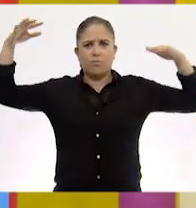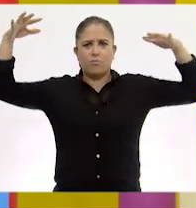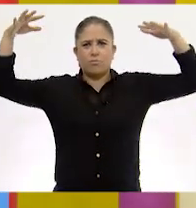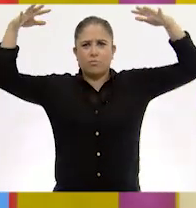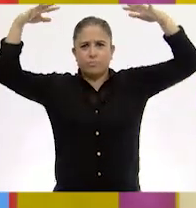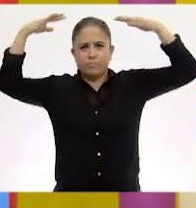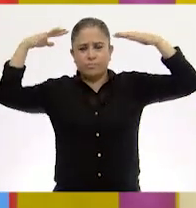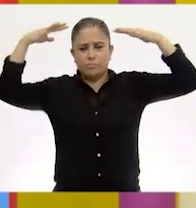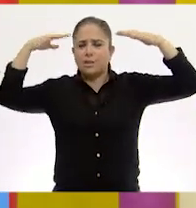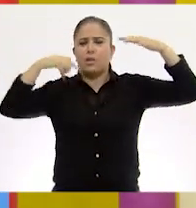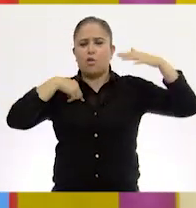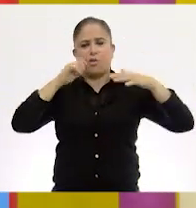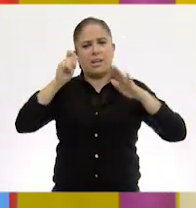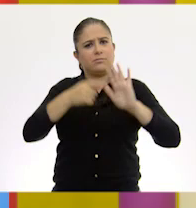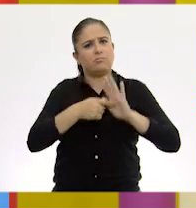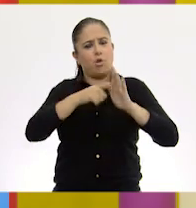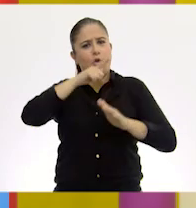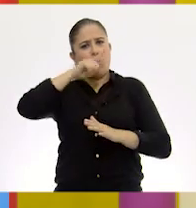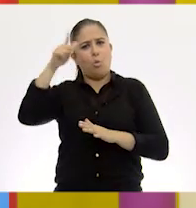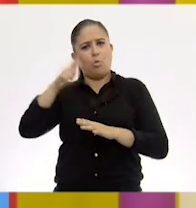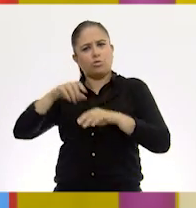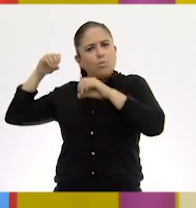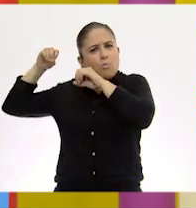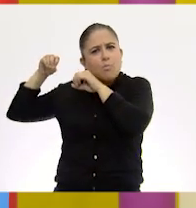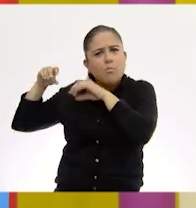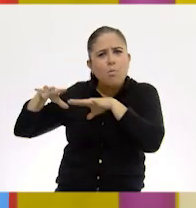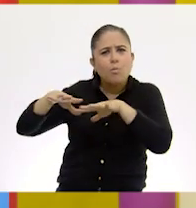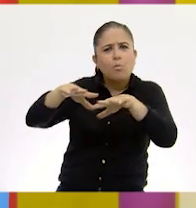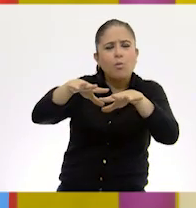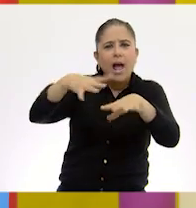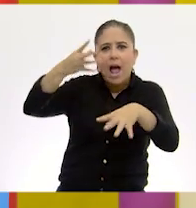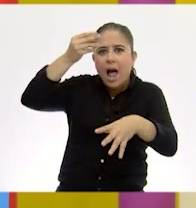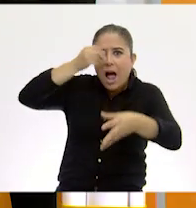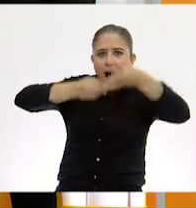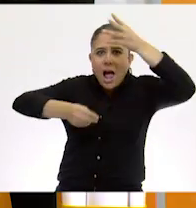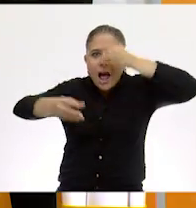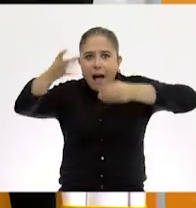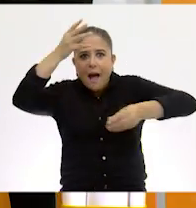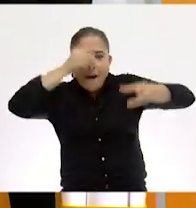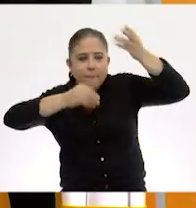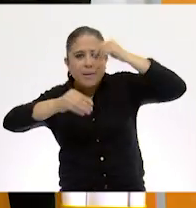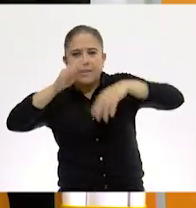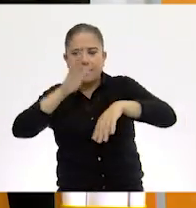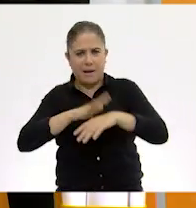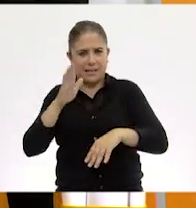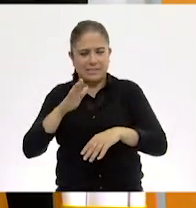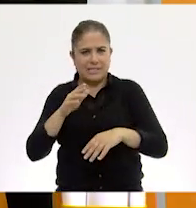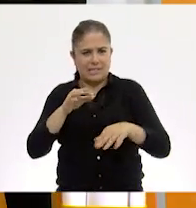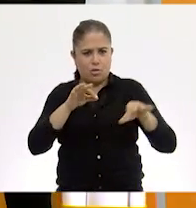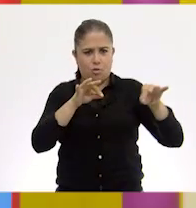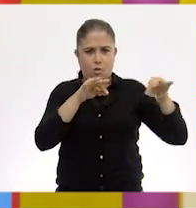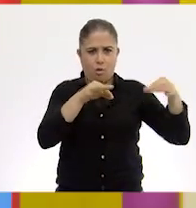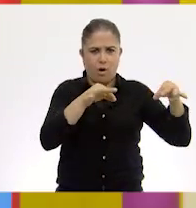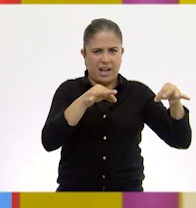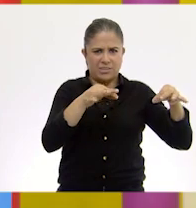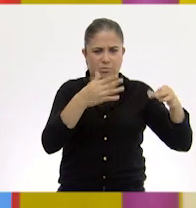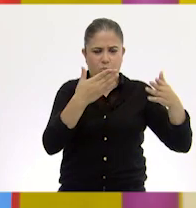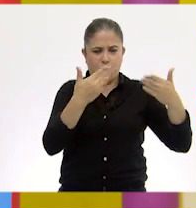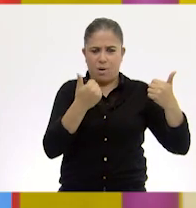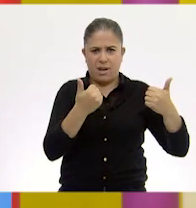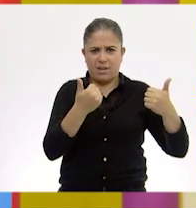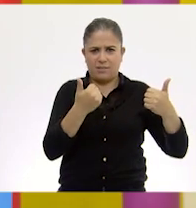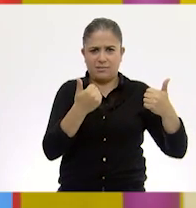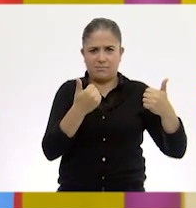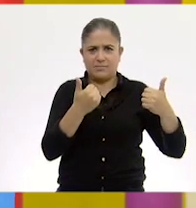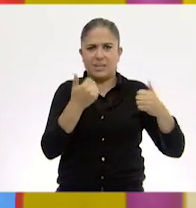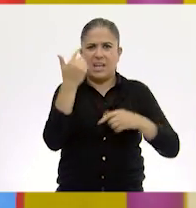camino, provocando suspiros y entregándote mi destino. Oy. Con mis hojas no doy sombra. Ajá.